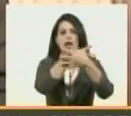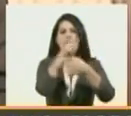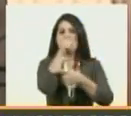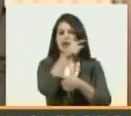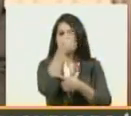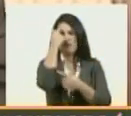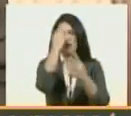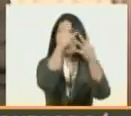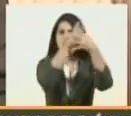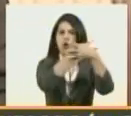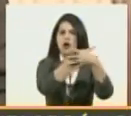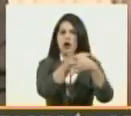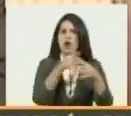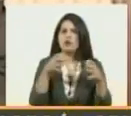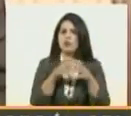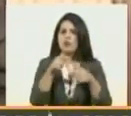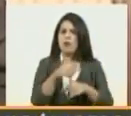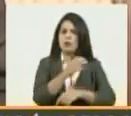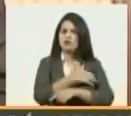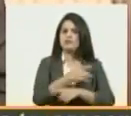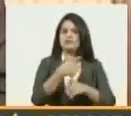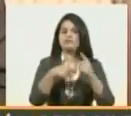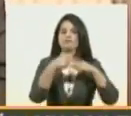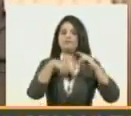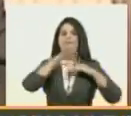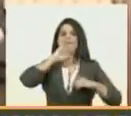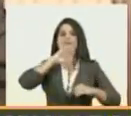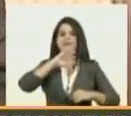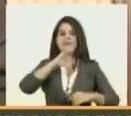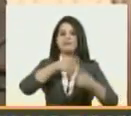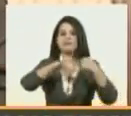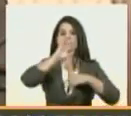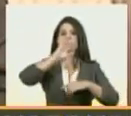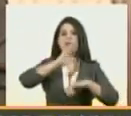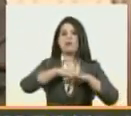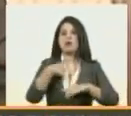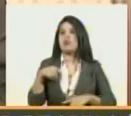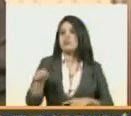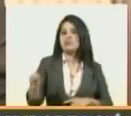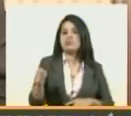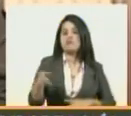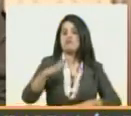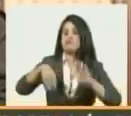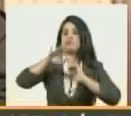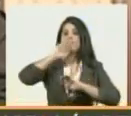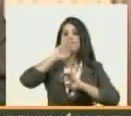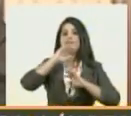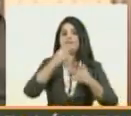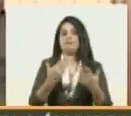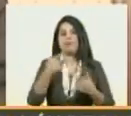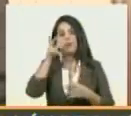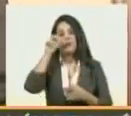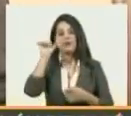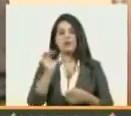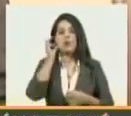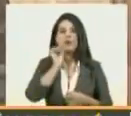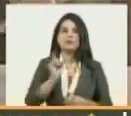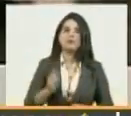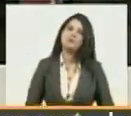la derecha regional obtuvo un revés al tratar de presionar a la República Bolivariana de Venezuela. Adelante,